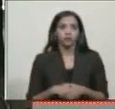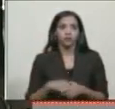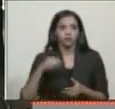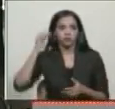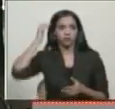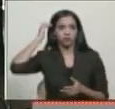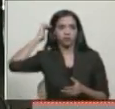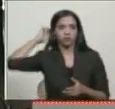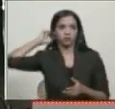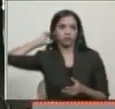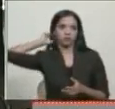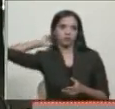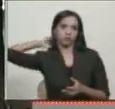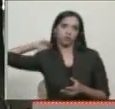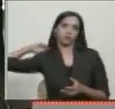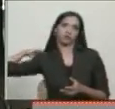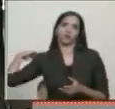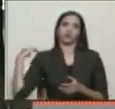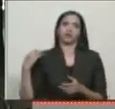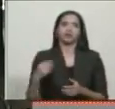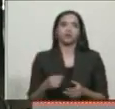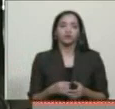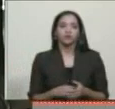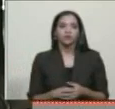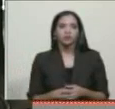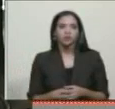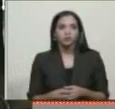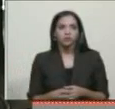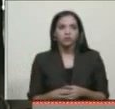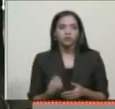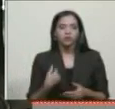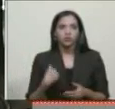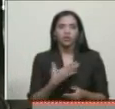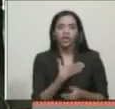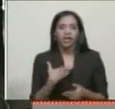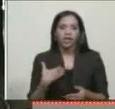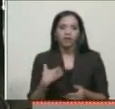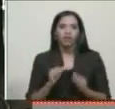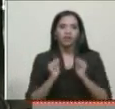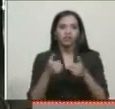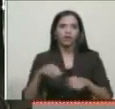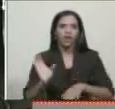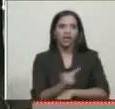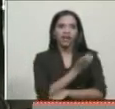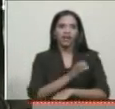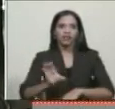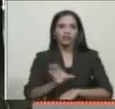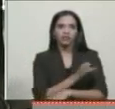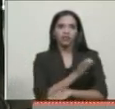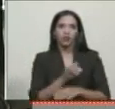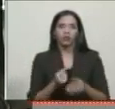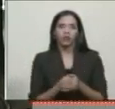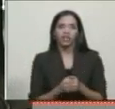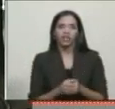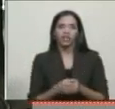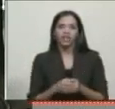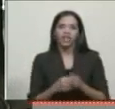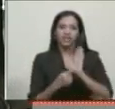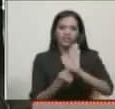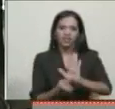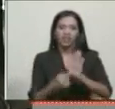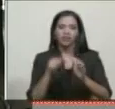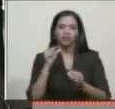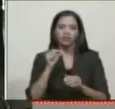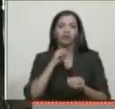Y por eso yo quise empezar con una canción que refleja el momento histórico en que nosotros estamos. Es